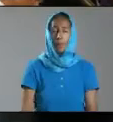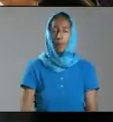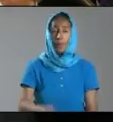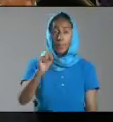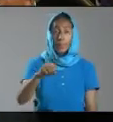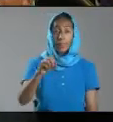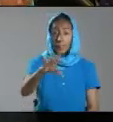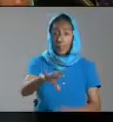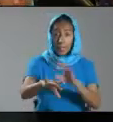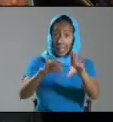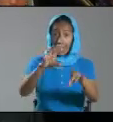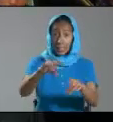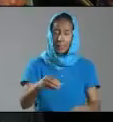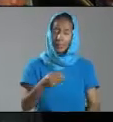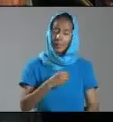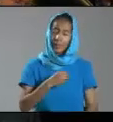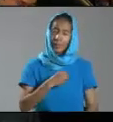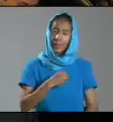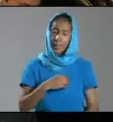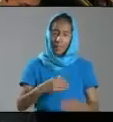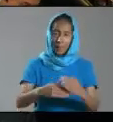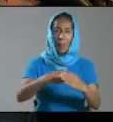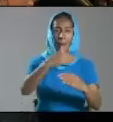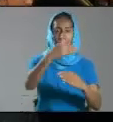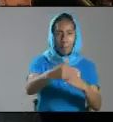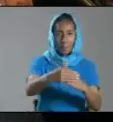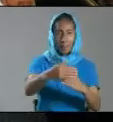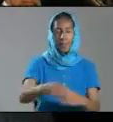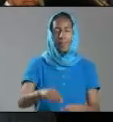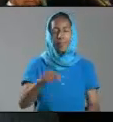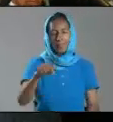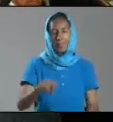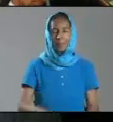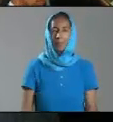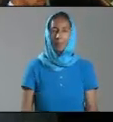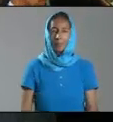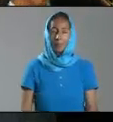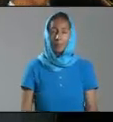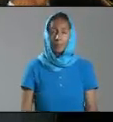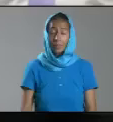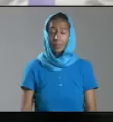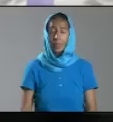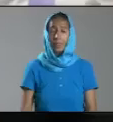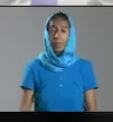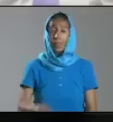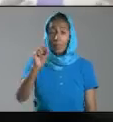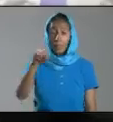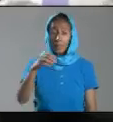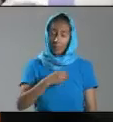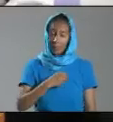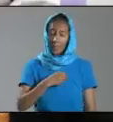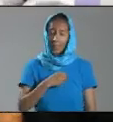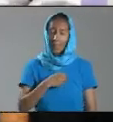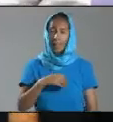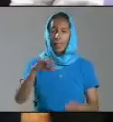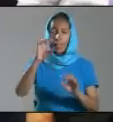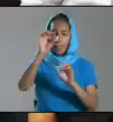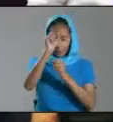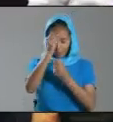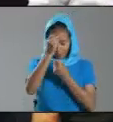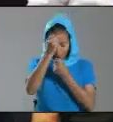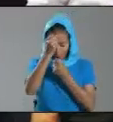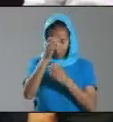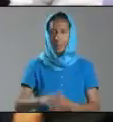Si alguien más quisiera pasar, aquí estamos esperándole. Si alguien quisiera venir a reconciliarse con el Señor Jesucristo,